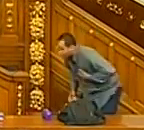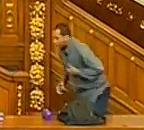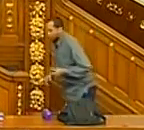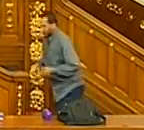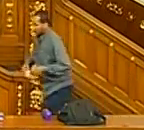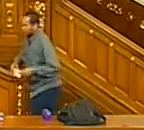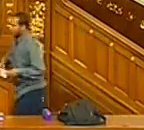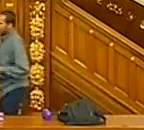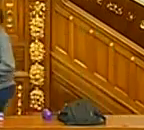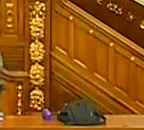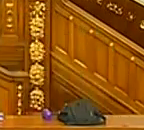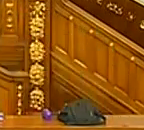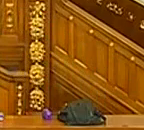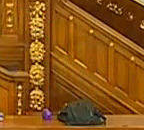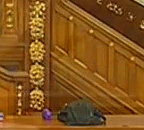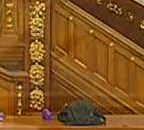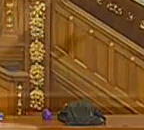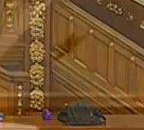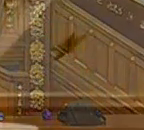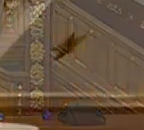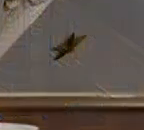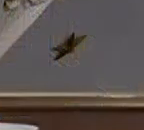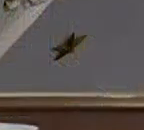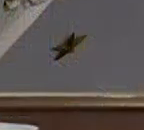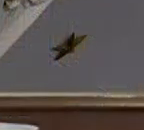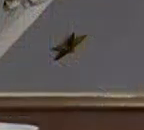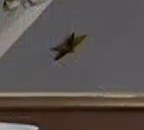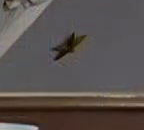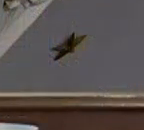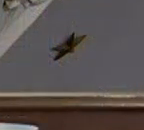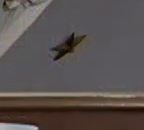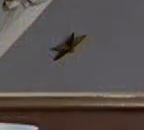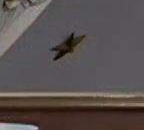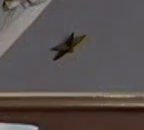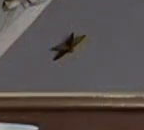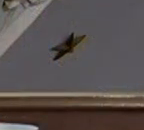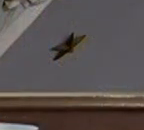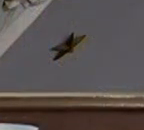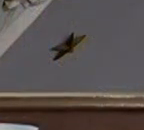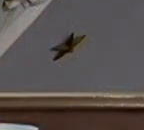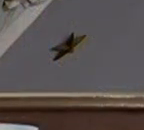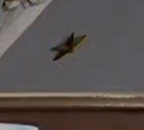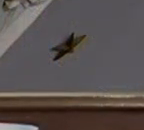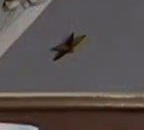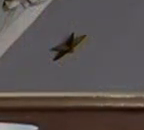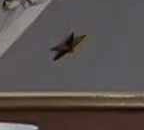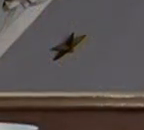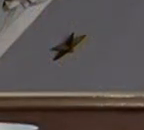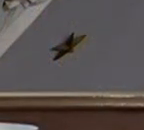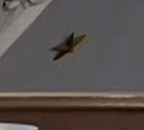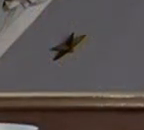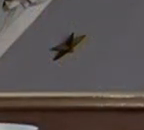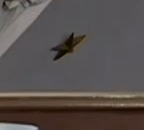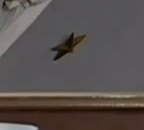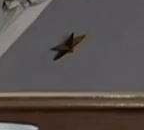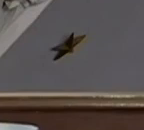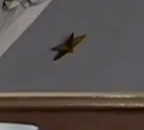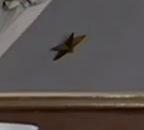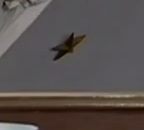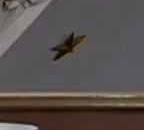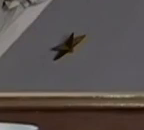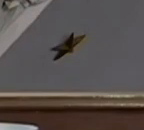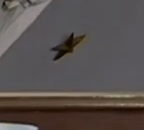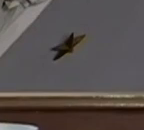patria robert serra quien enfatizó que la derecha venezolana creyó haber acabado con la